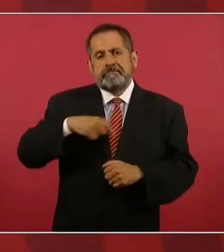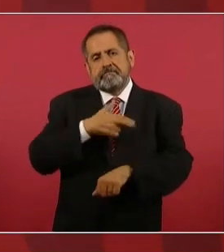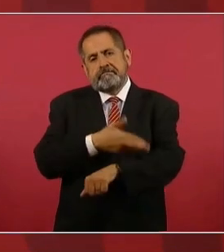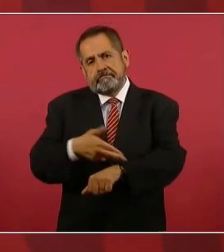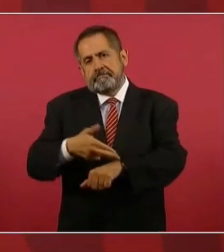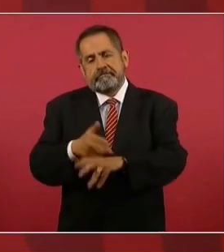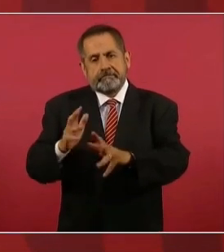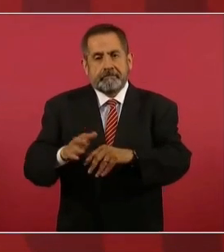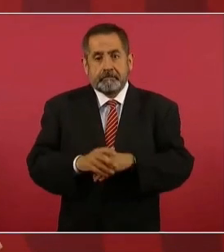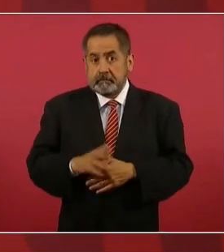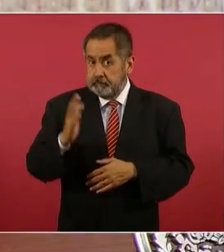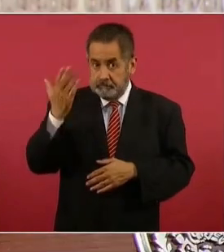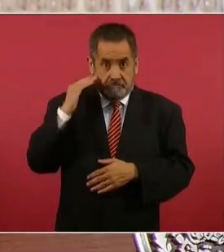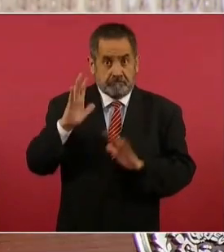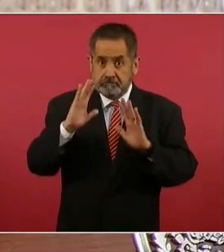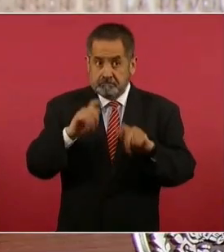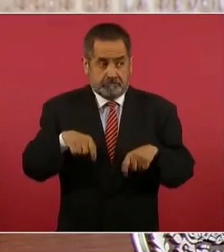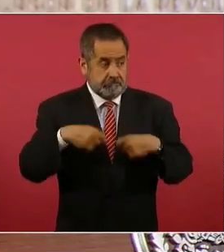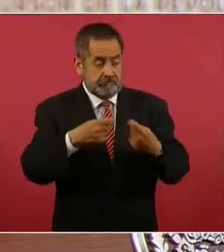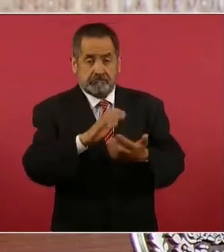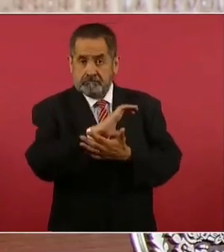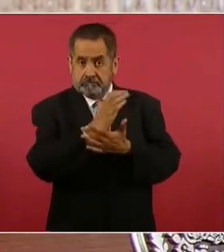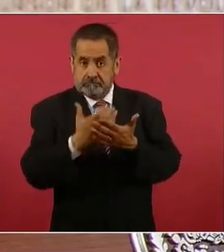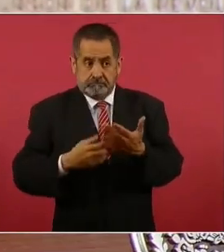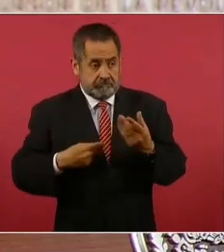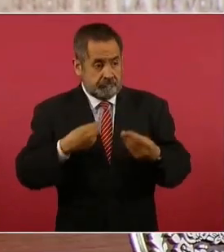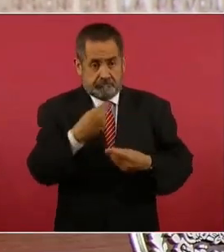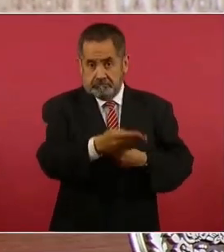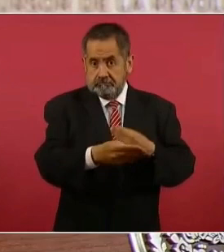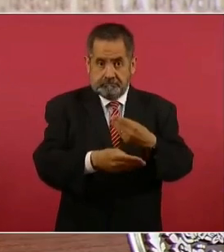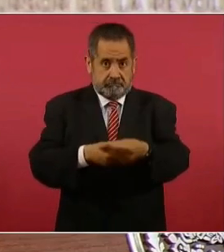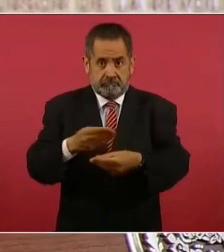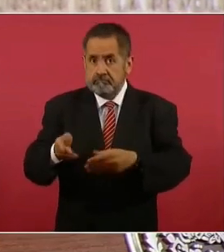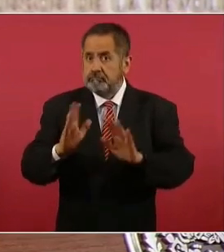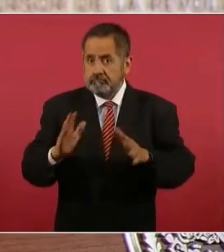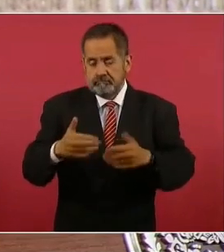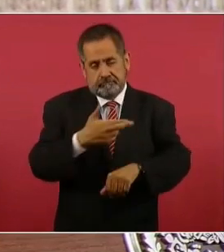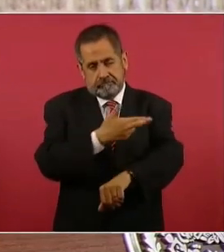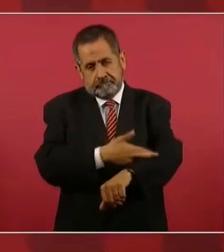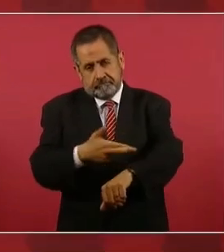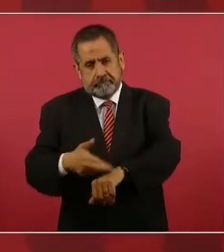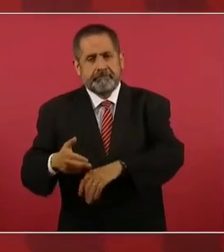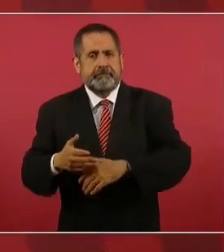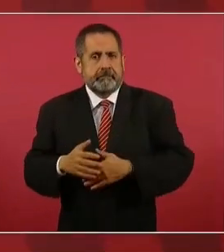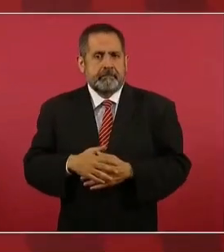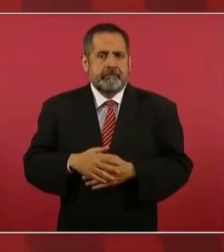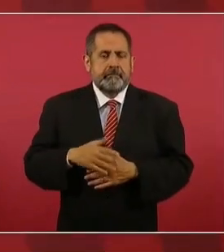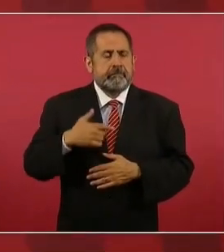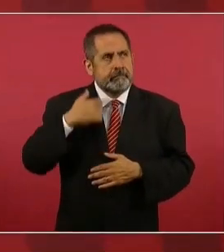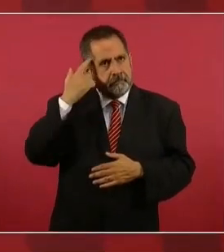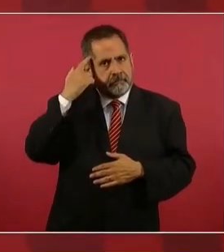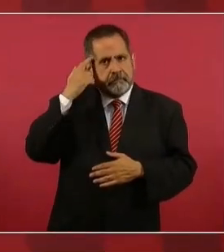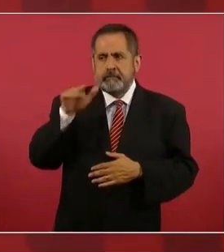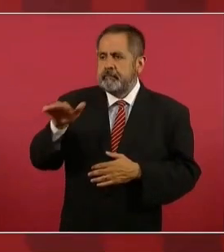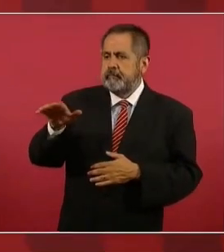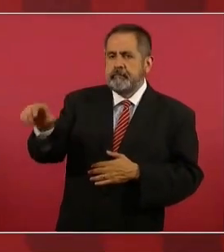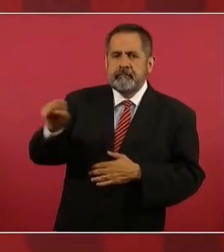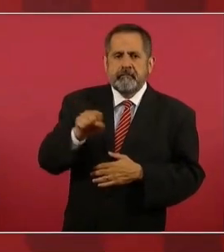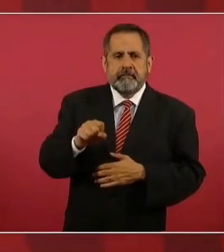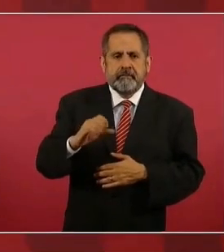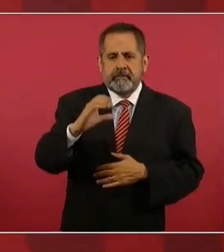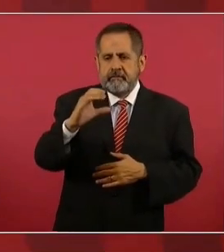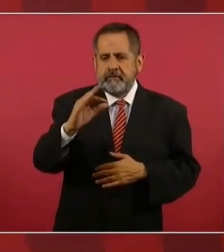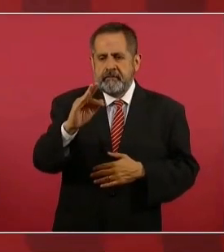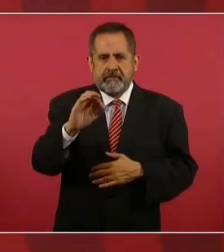se contrataron las plantas. Vamos a pedirle a la Comisión Federal de